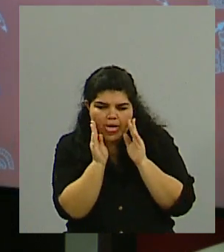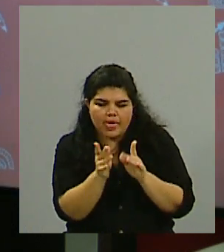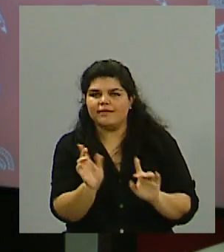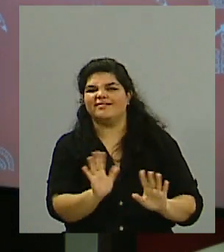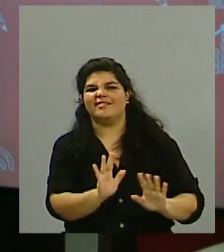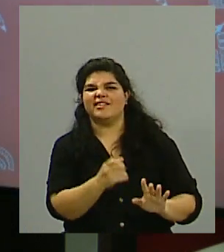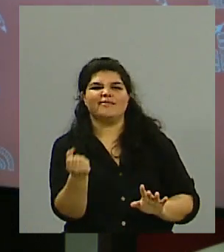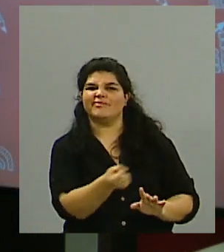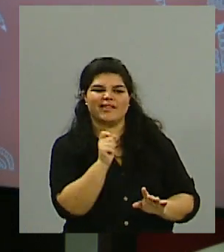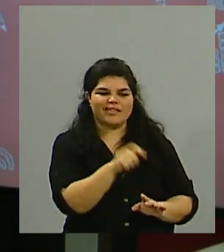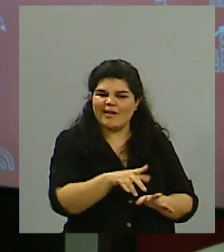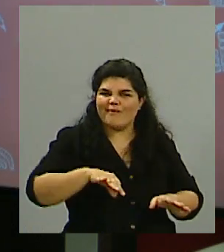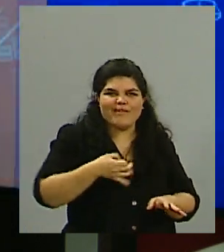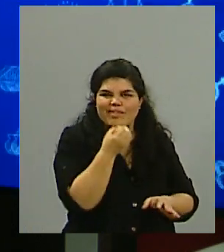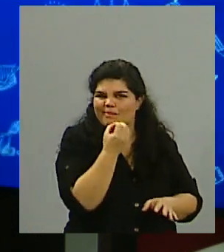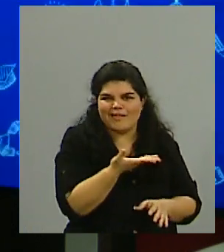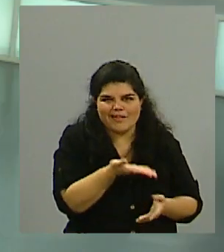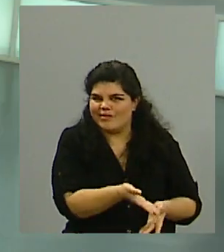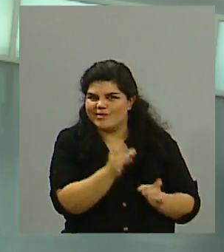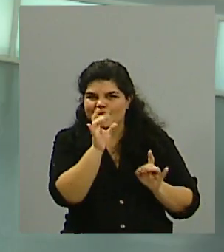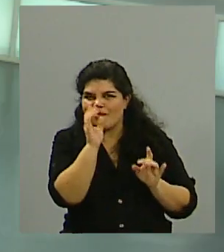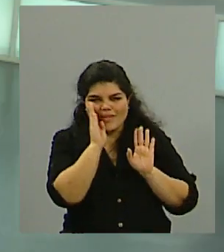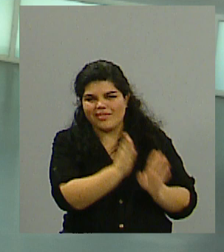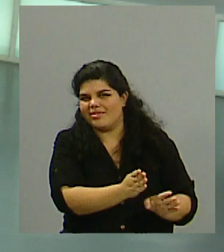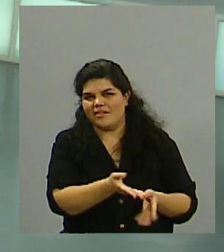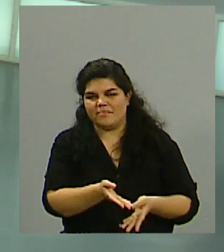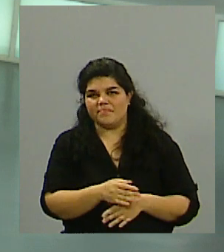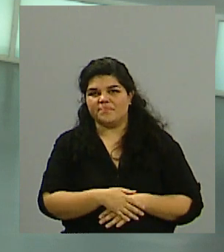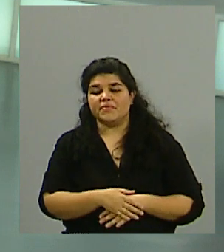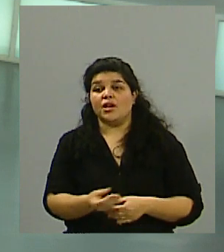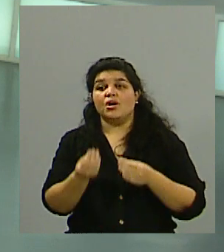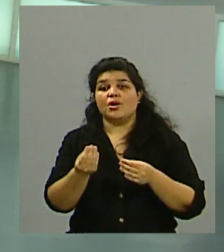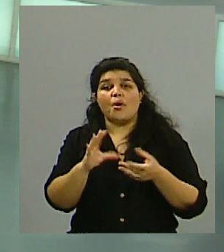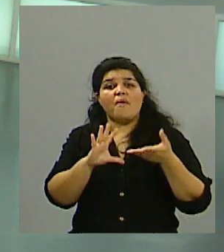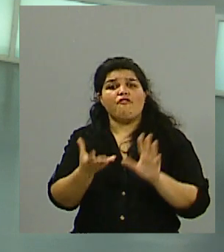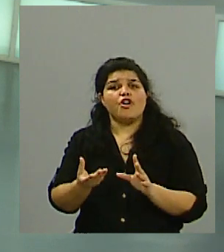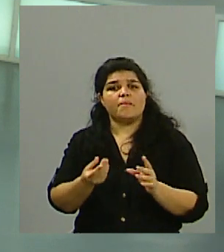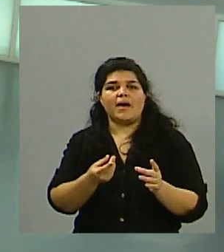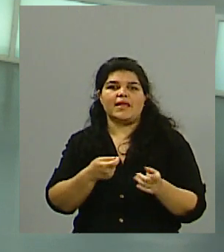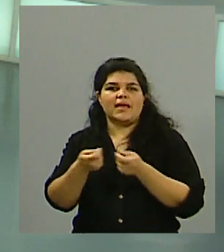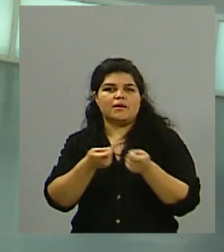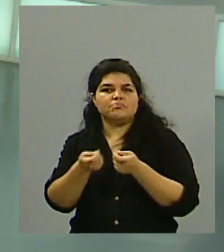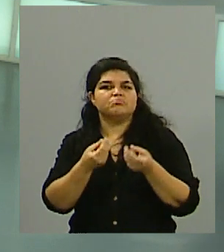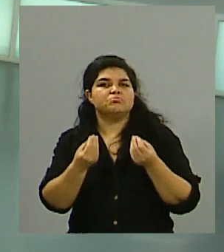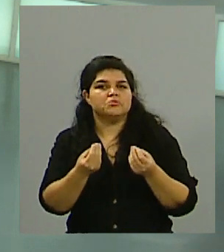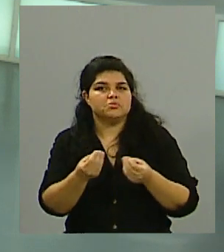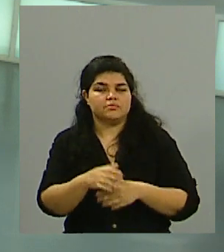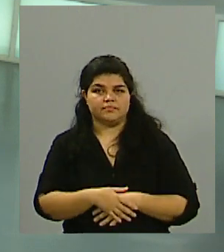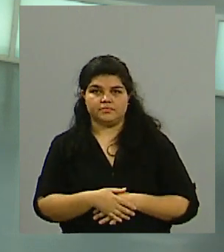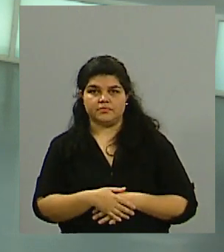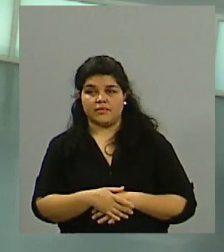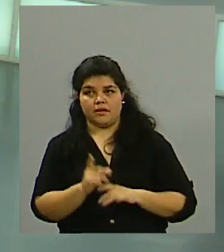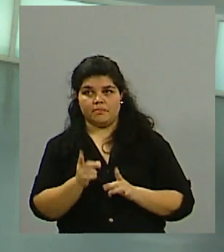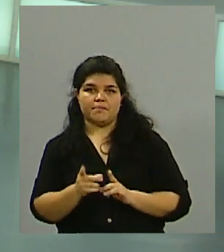en sesiones como la fisioterapia de las personas? ¿Cómo es el manejo? Nosotros sí trabajamos por número de sesiones, pero la realidad es que depende de